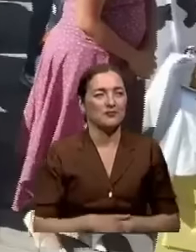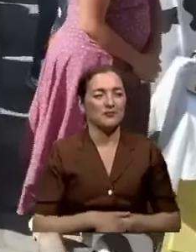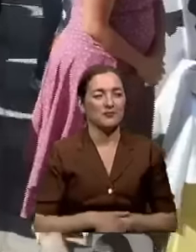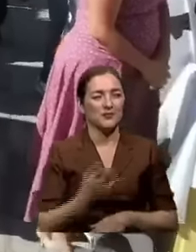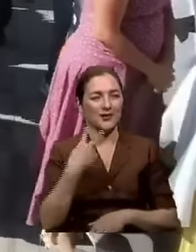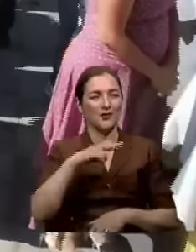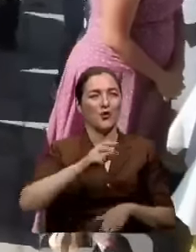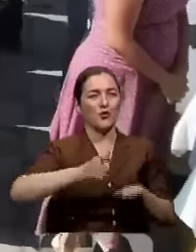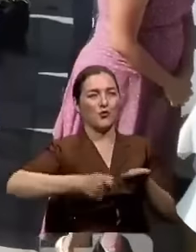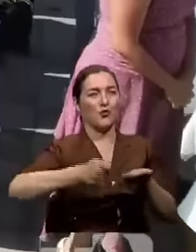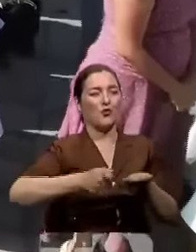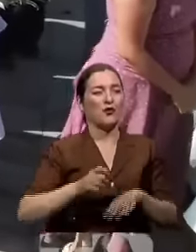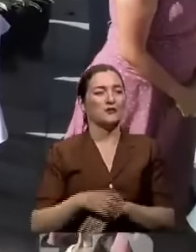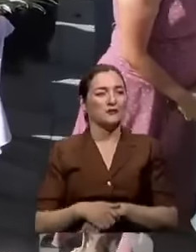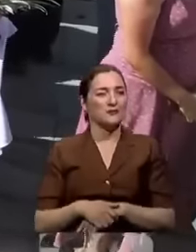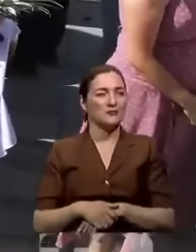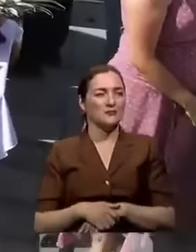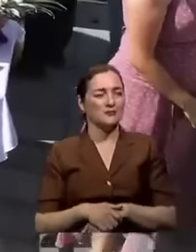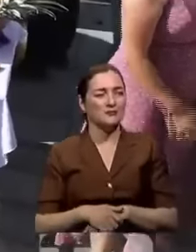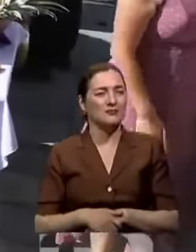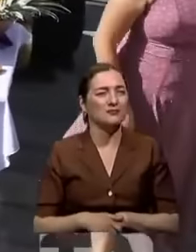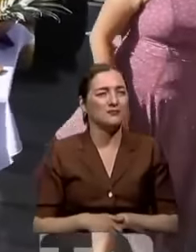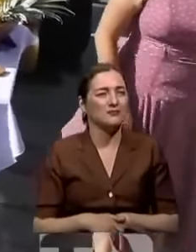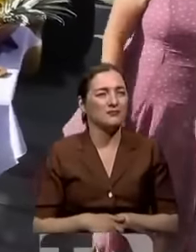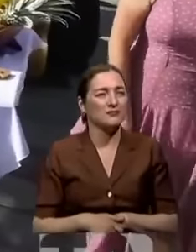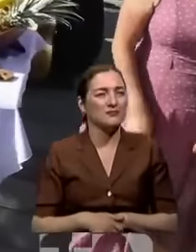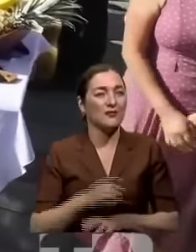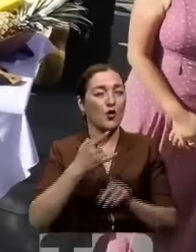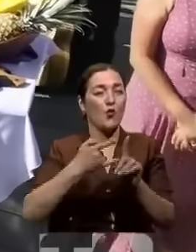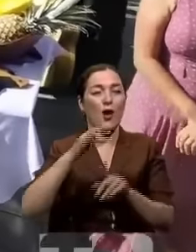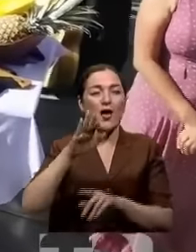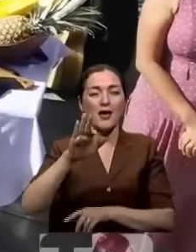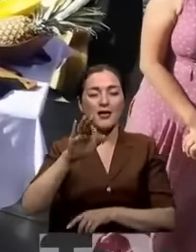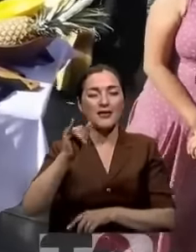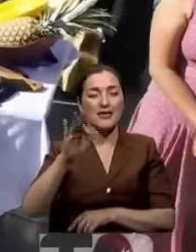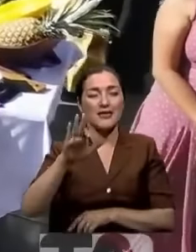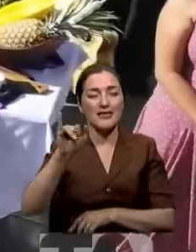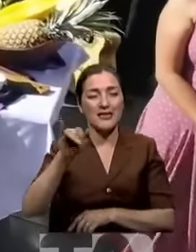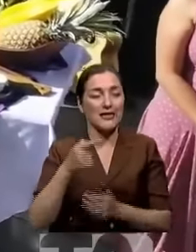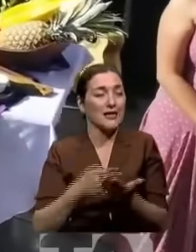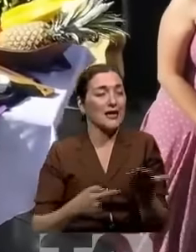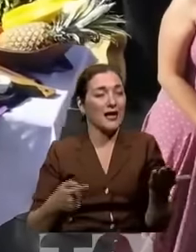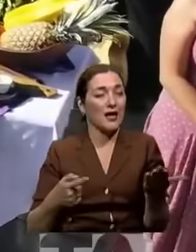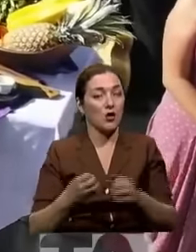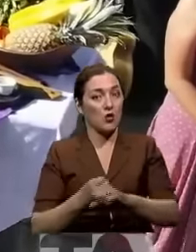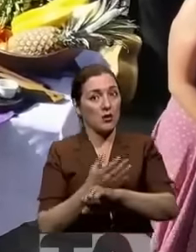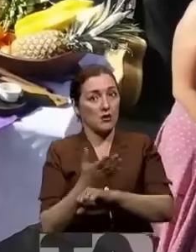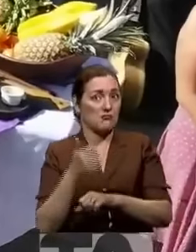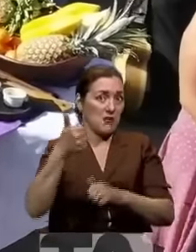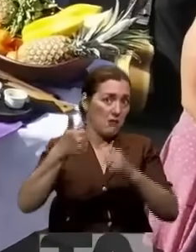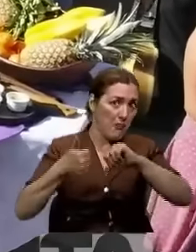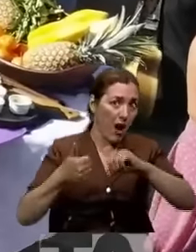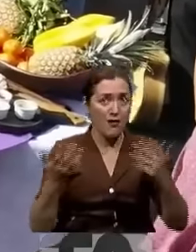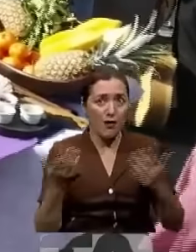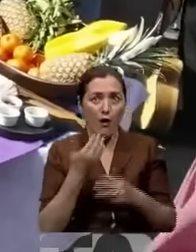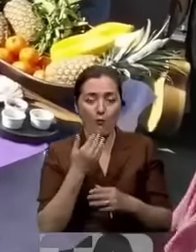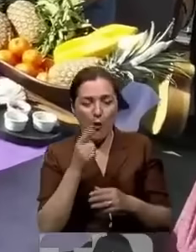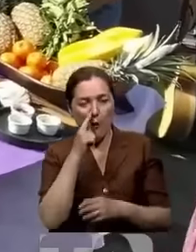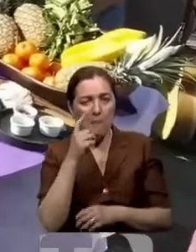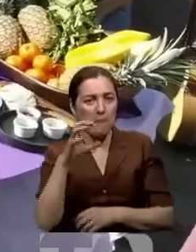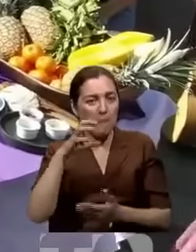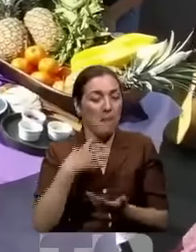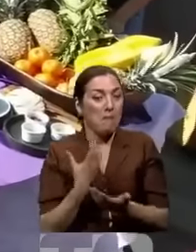con nuestros jurados y empezamos con la Chef Titi a ver qué nos dice. ¿Siguieron las recomendaciones? ¿Cómo está el pan?